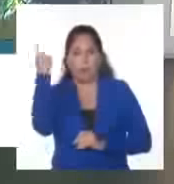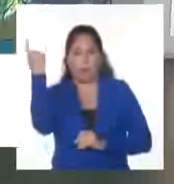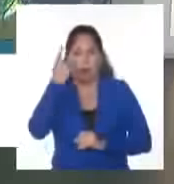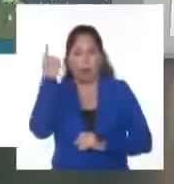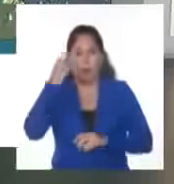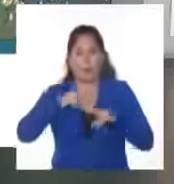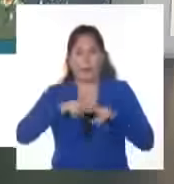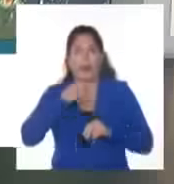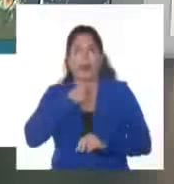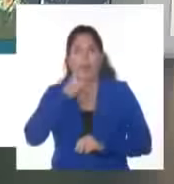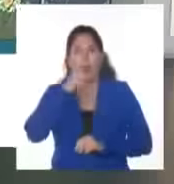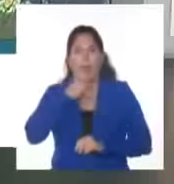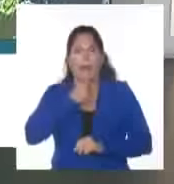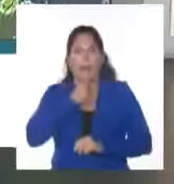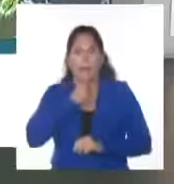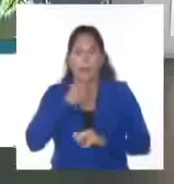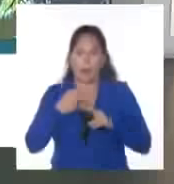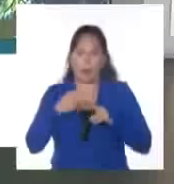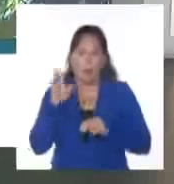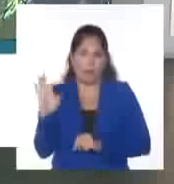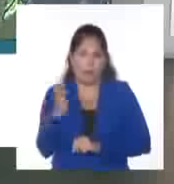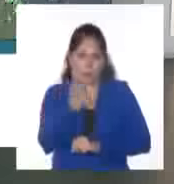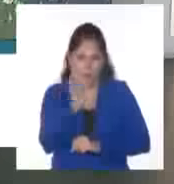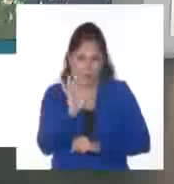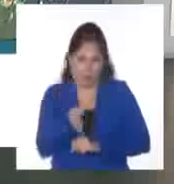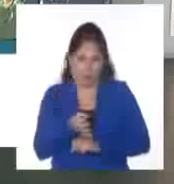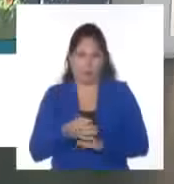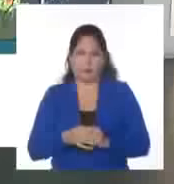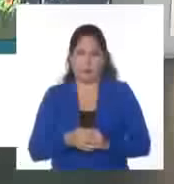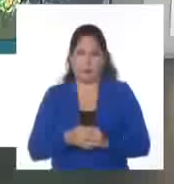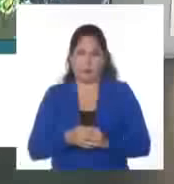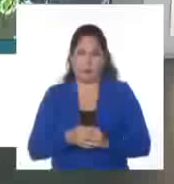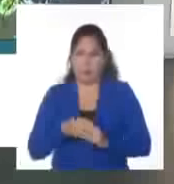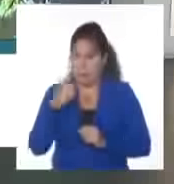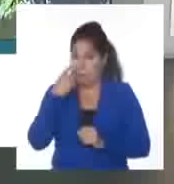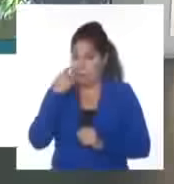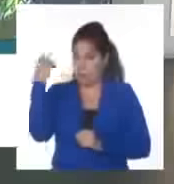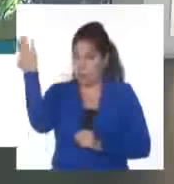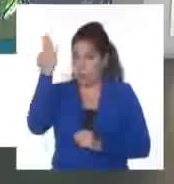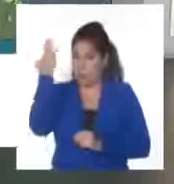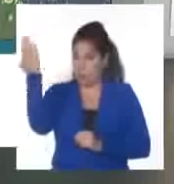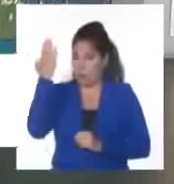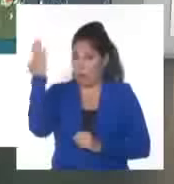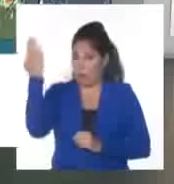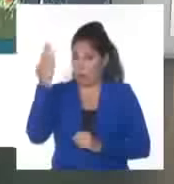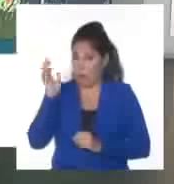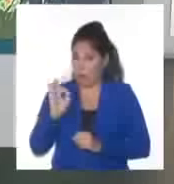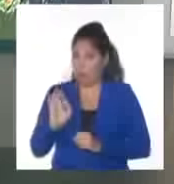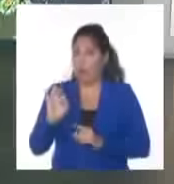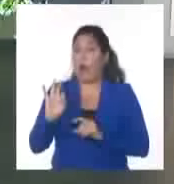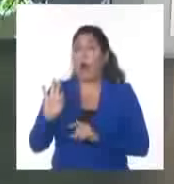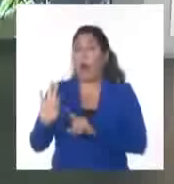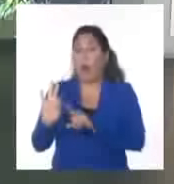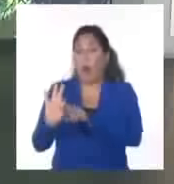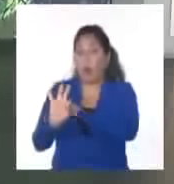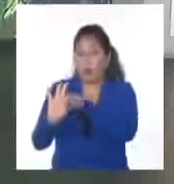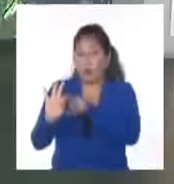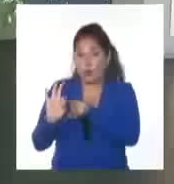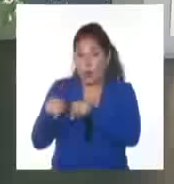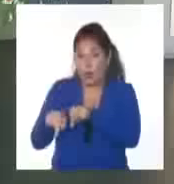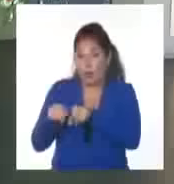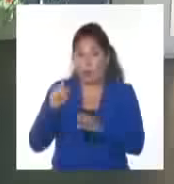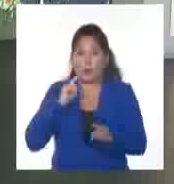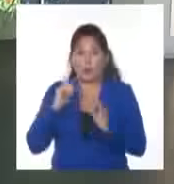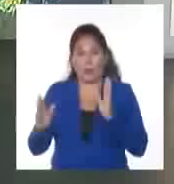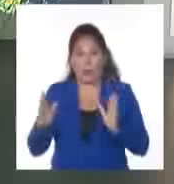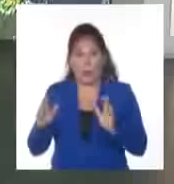Helene, nombre francés, por cierto. Y bueno, fíjense que esta tormenta tropical, la octava de la temporada ciclónica,